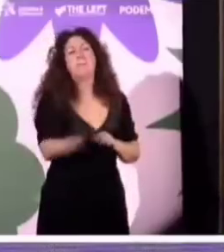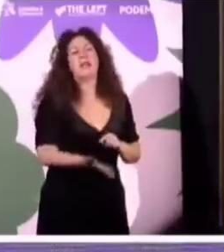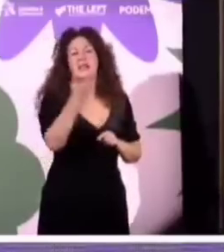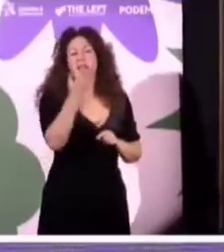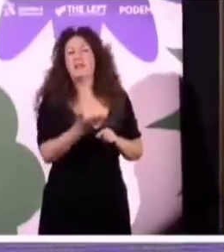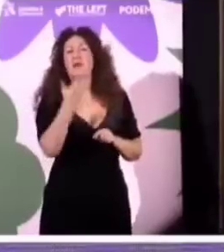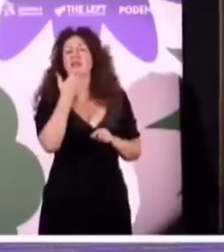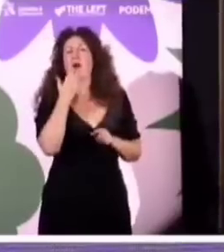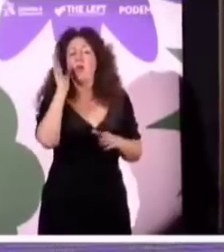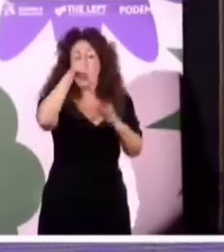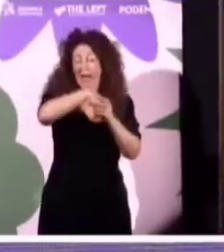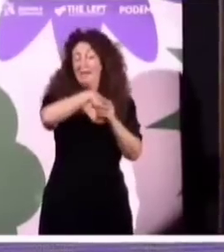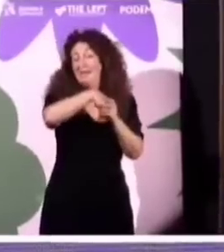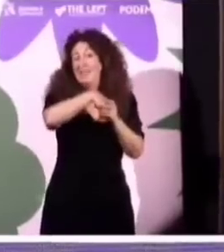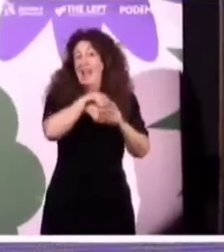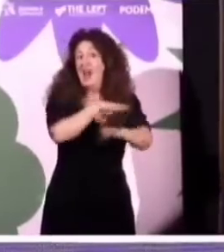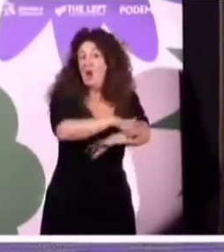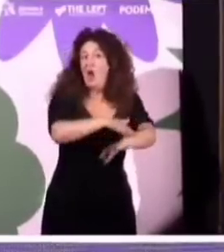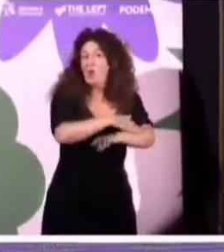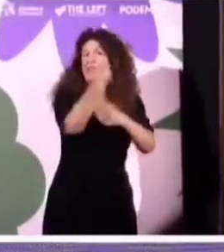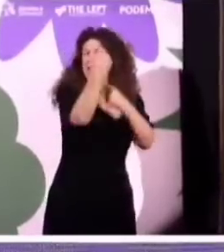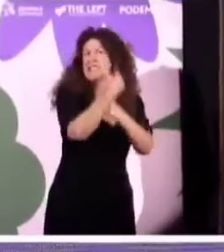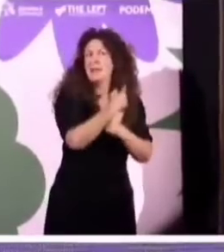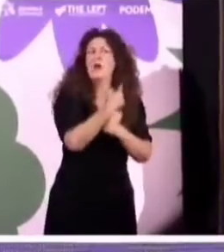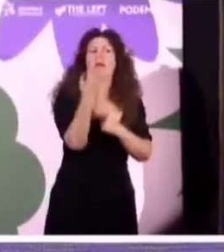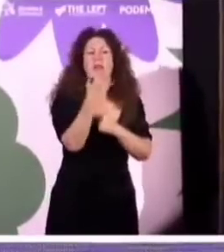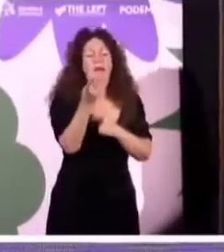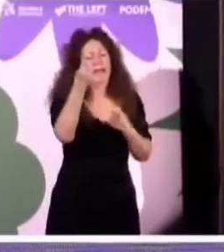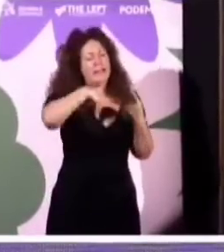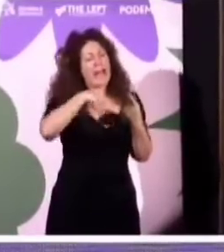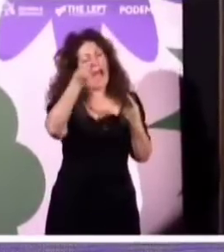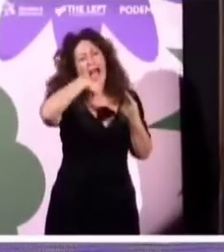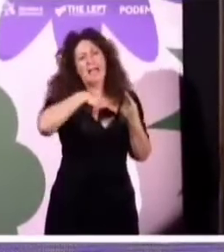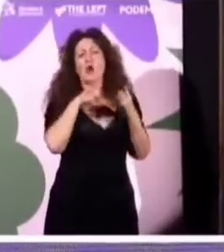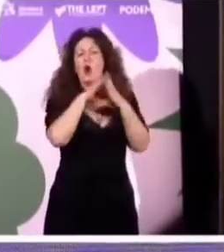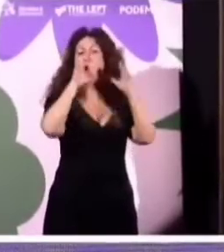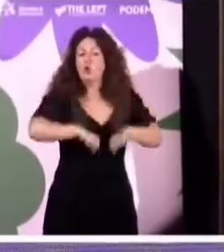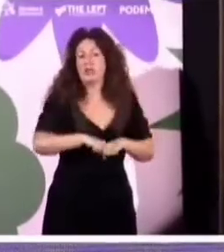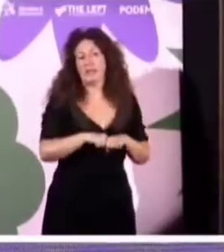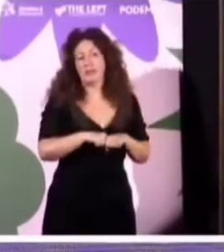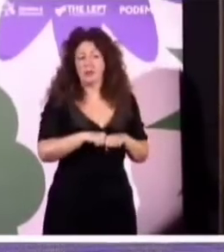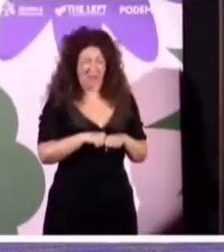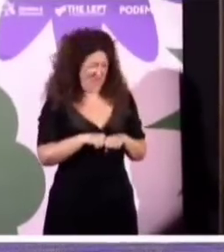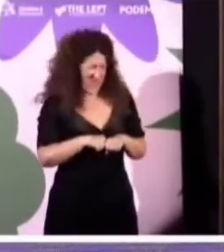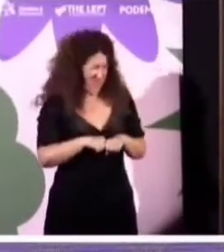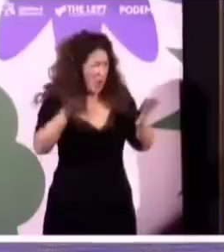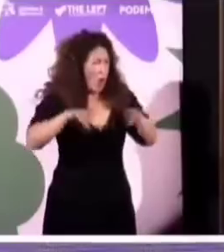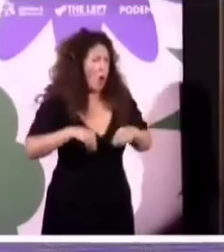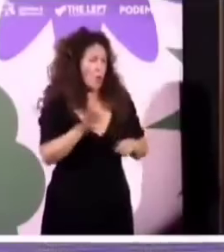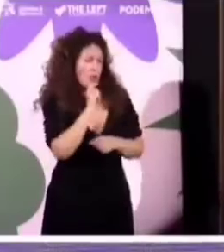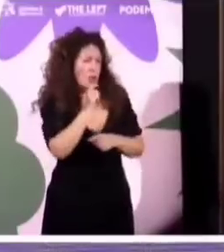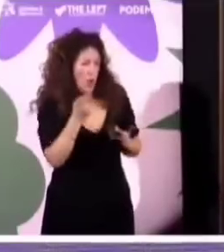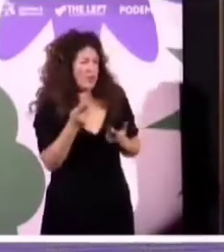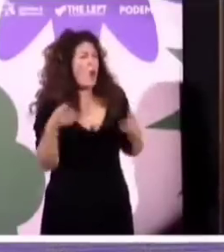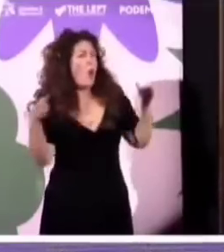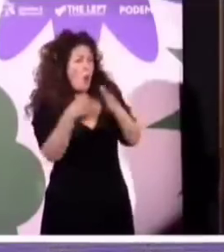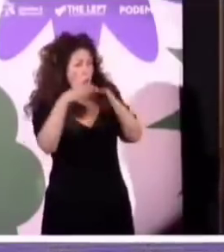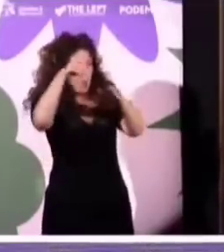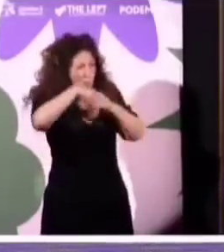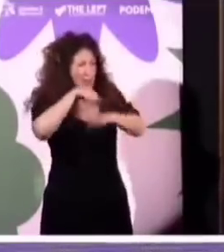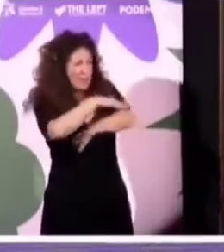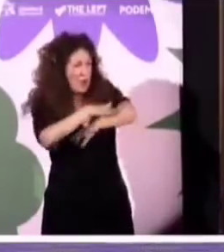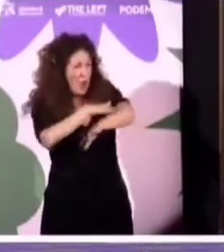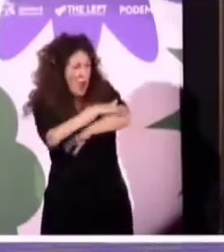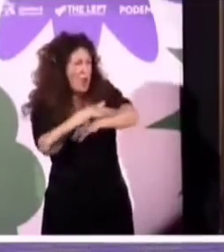cuando entras a un gobierno es que te tragues el consenso. ¿Cómo se puede aceptar que puede haber una fuerza en el gobierno que